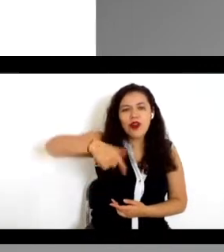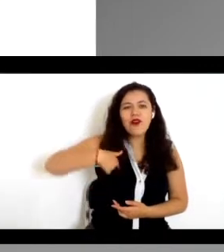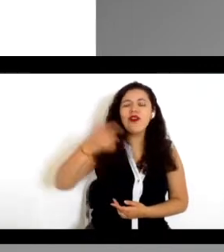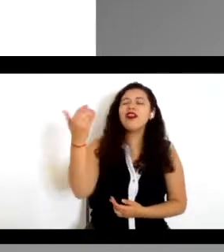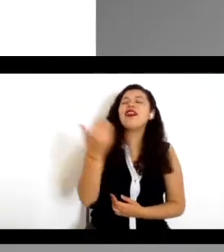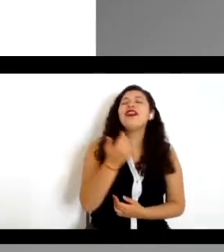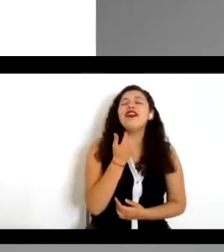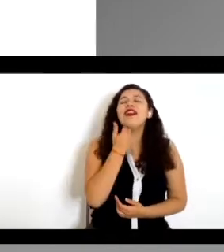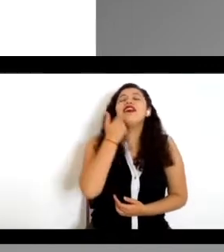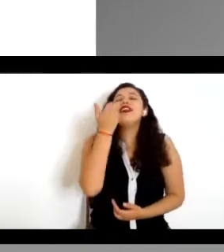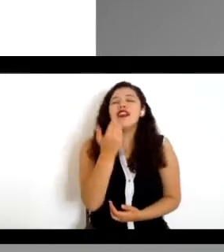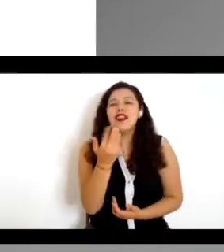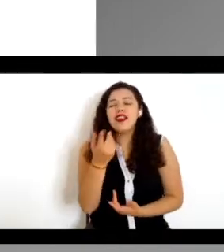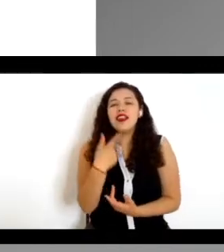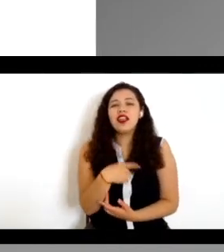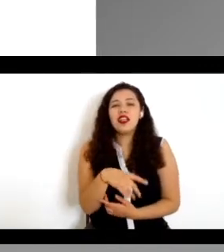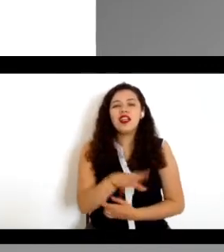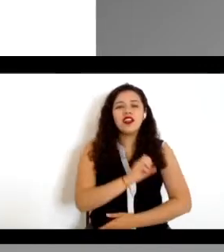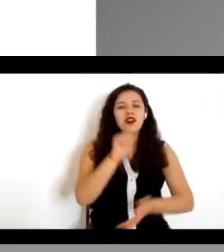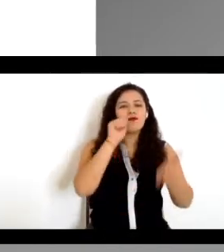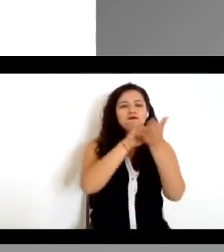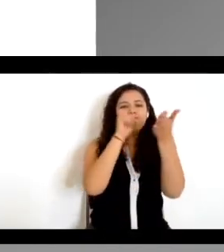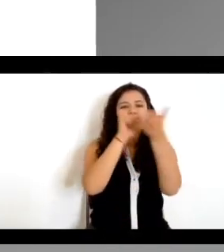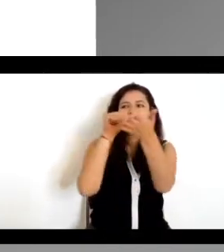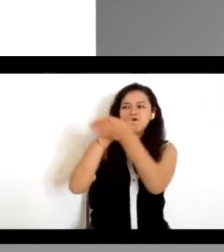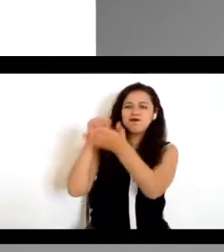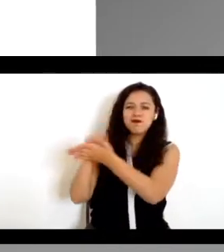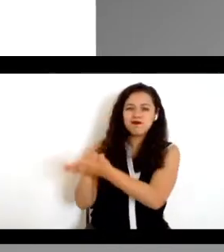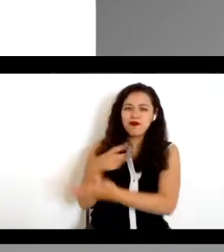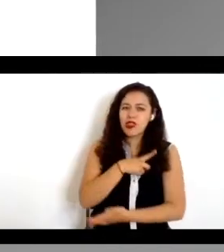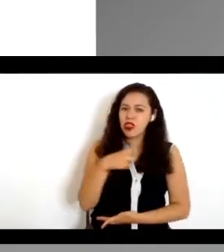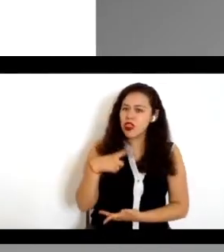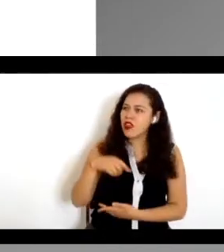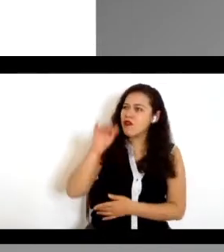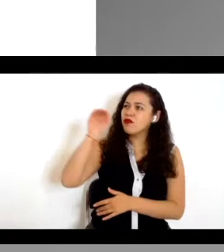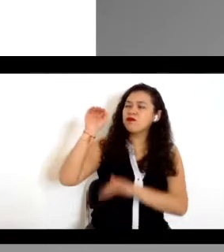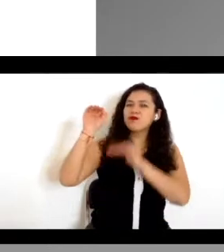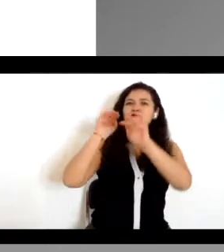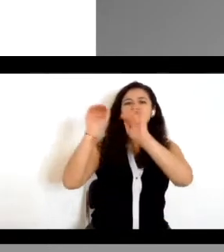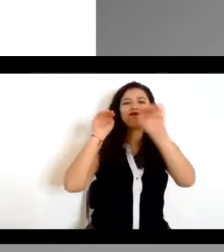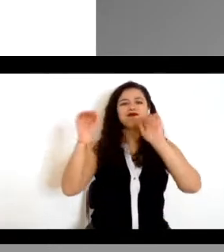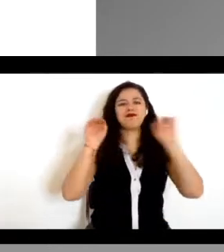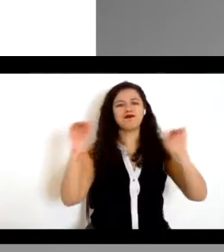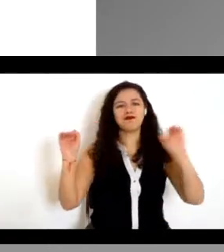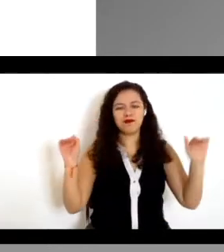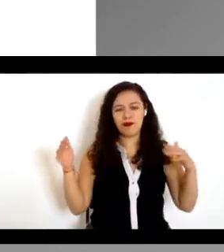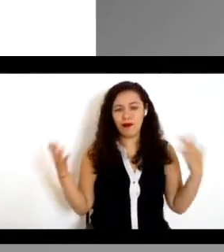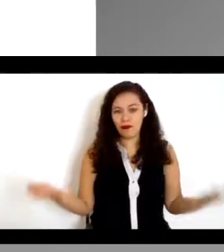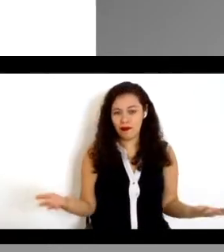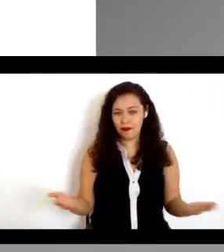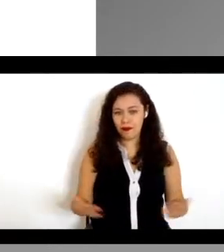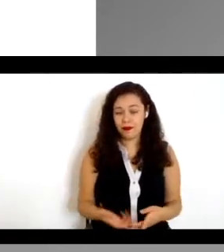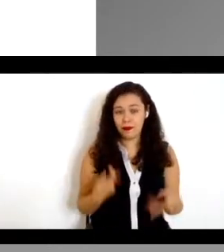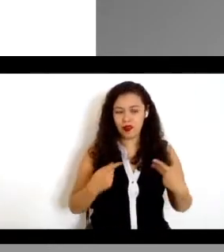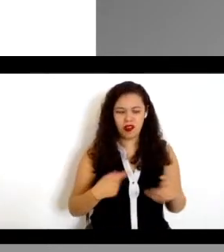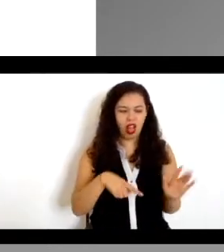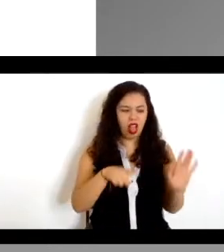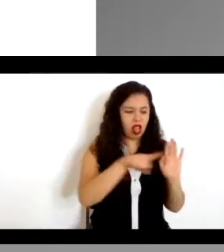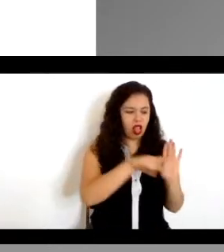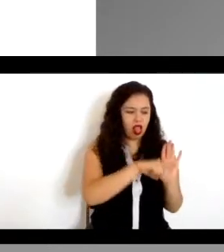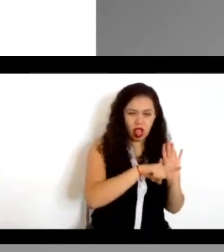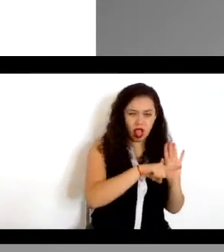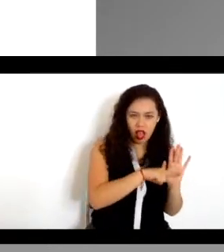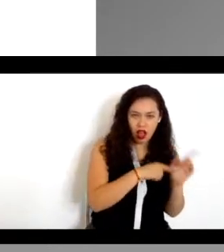esas puertas que tengo que tocar, las tengo que tocar. Así como hay gente negativa, gente